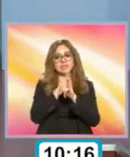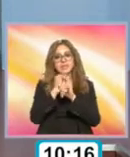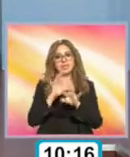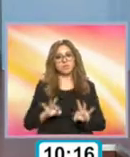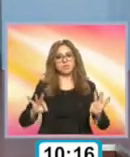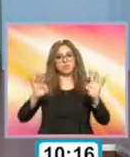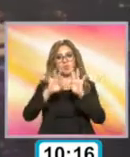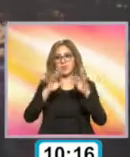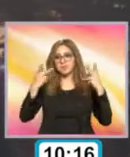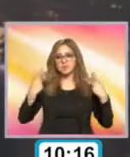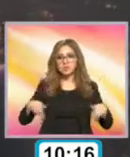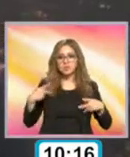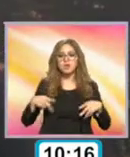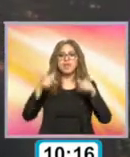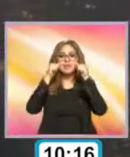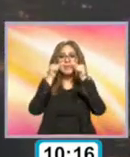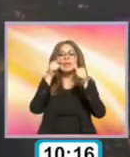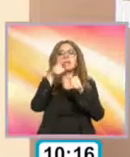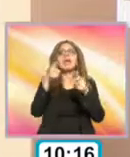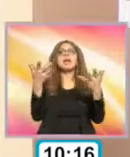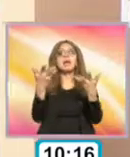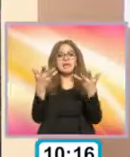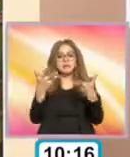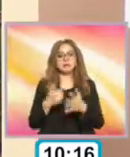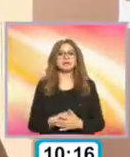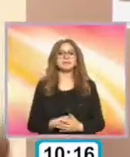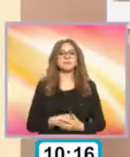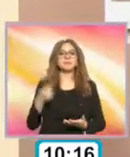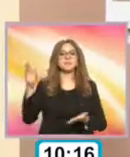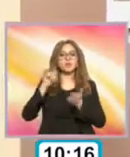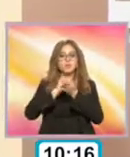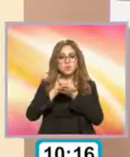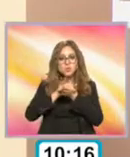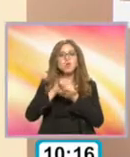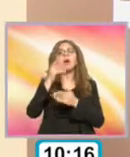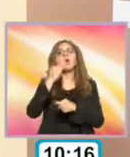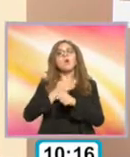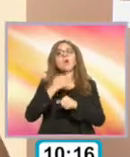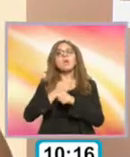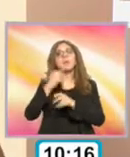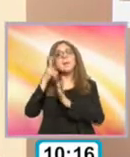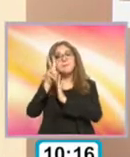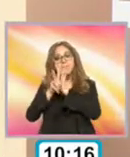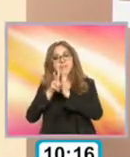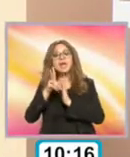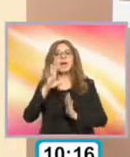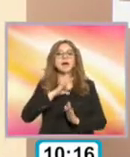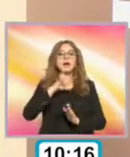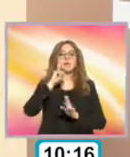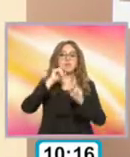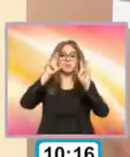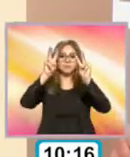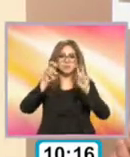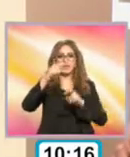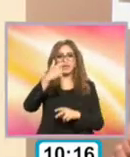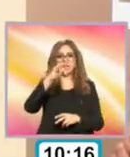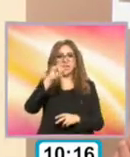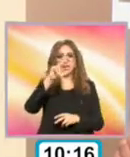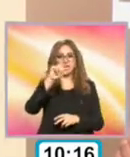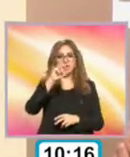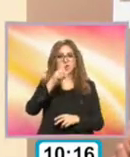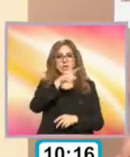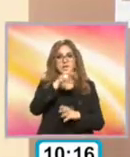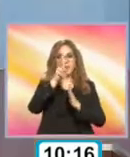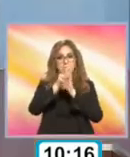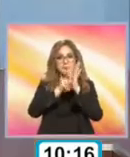al pendiente de todo lo que estás haciendo. Claro que sí, ahí en YouTube tenemos un canal, bueno, ahí donde están todos los videos de Girasol. la El reina video de este está muy Chueco. chistoso, el